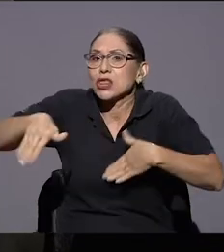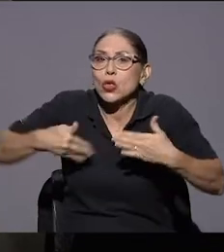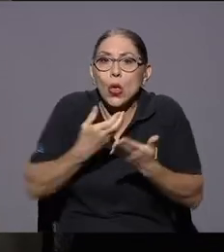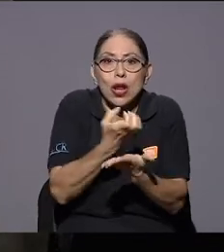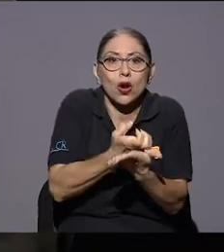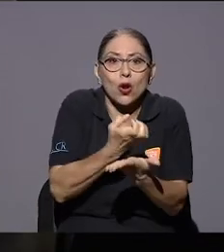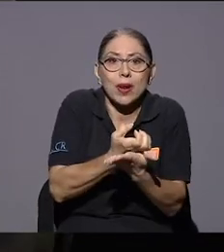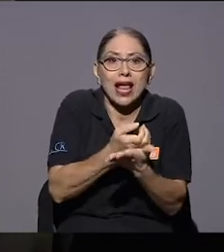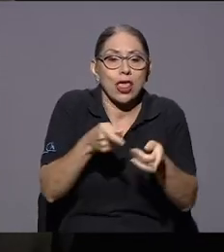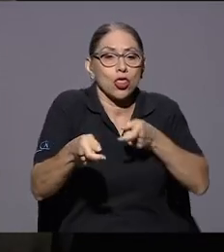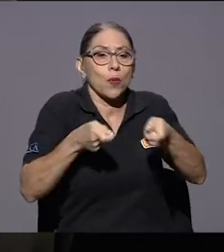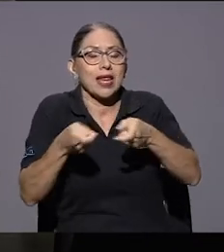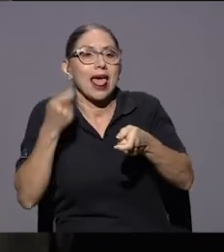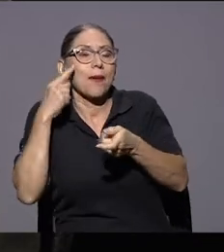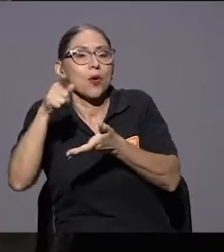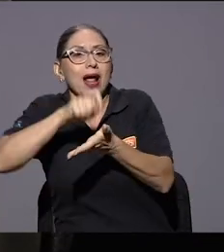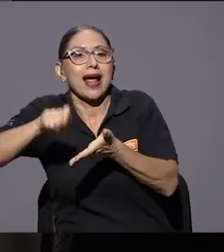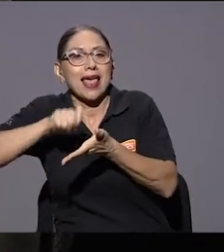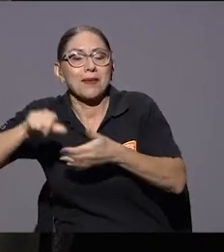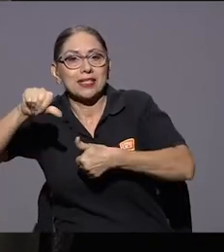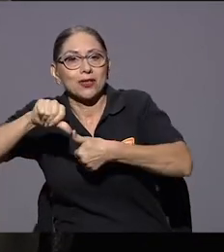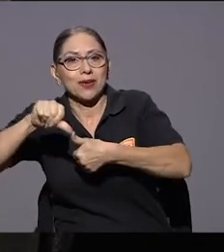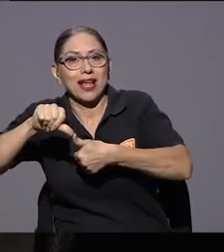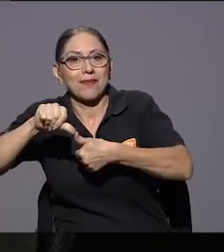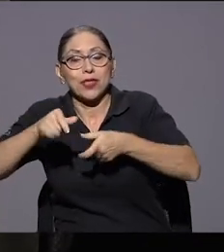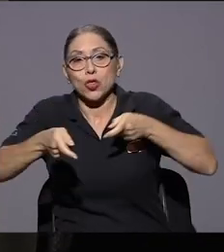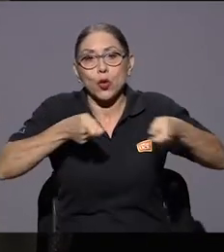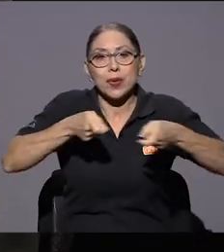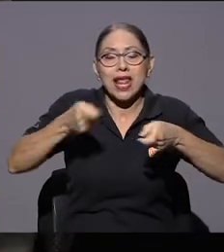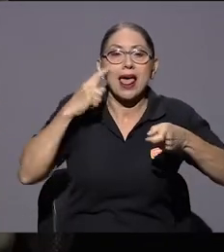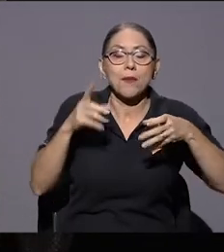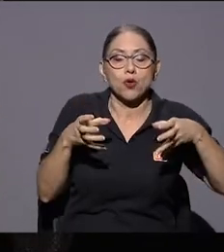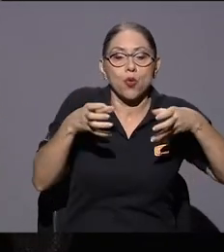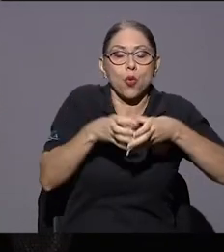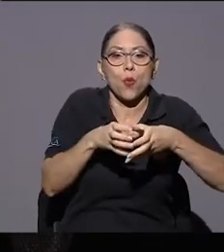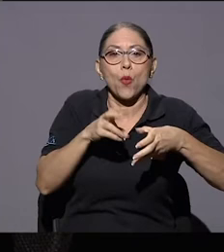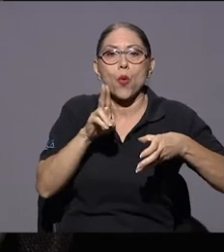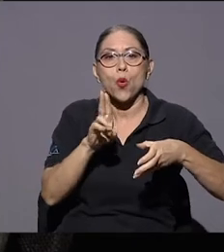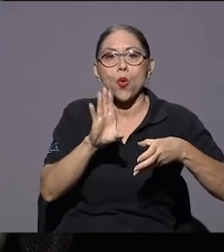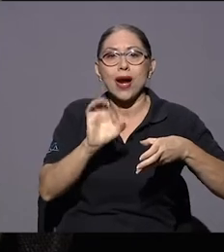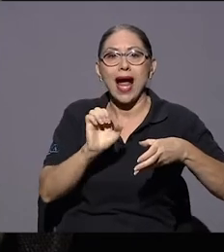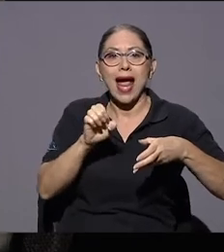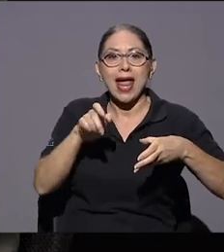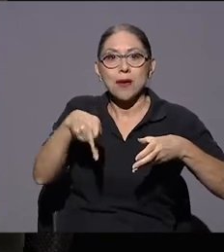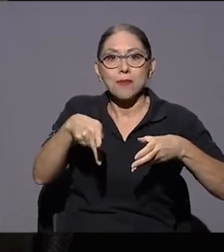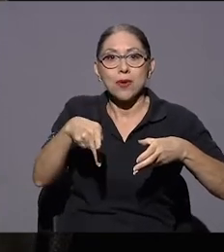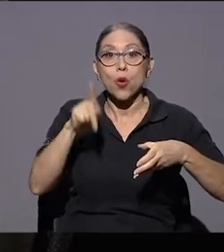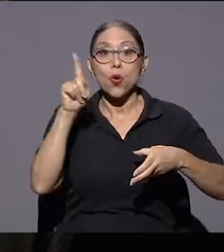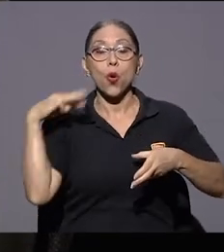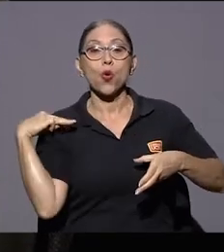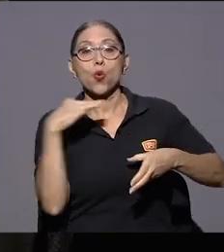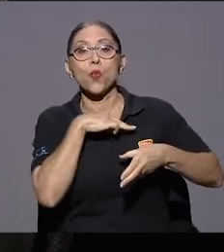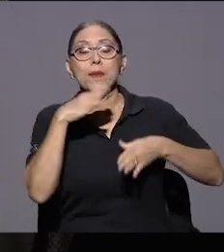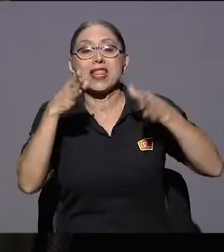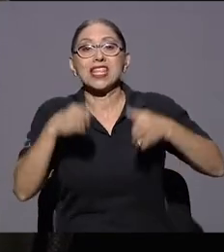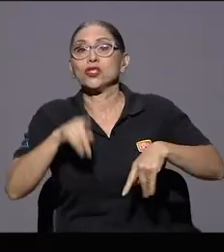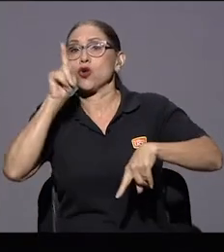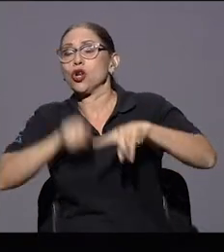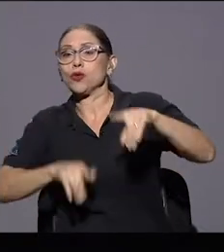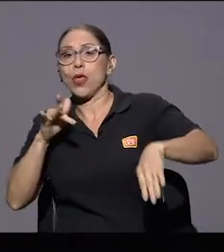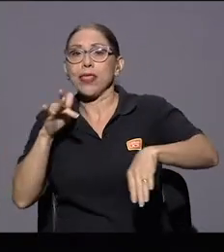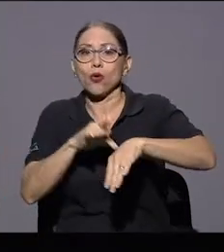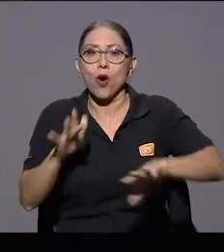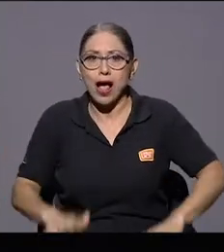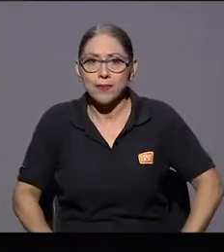por la Academia Centroamérica, dominada por sectores de la UCAEP, con un ministro intocable. Usted lo que me quiere decir es que hay grupos